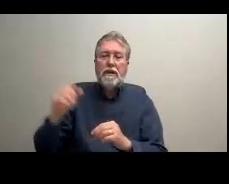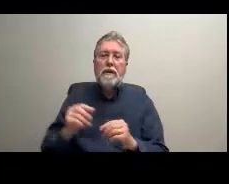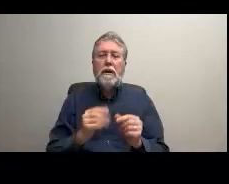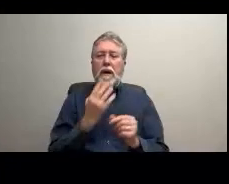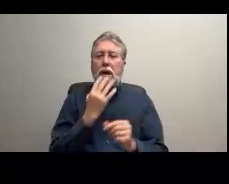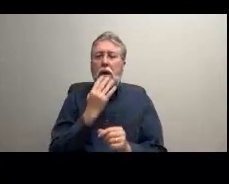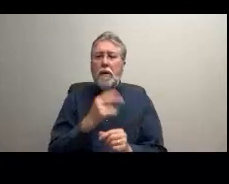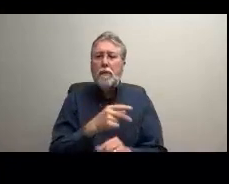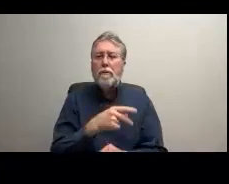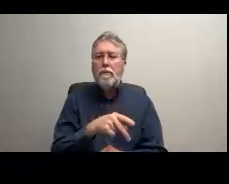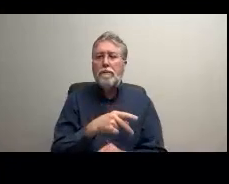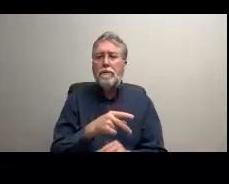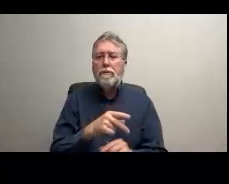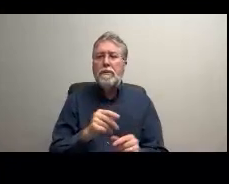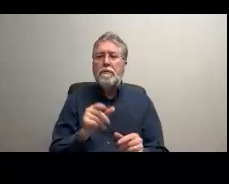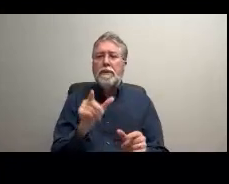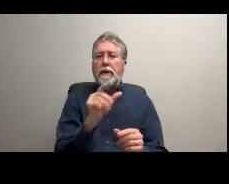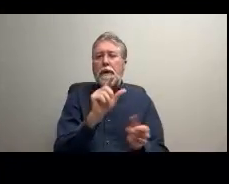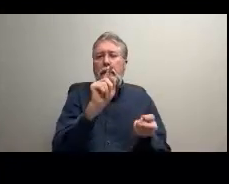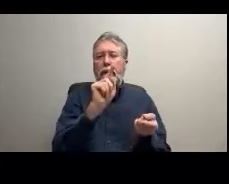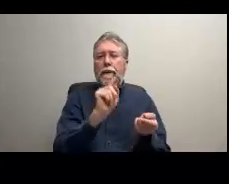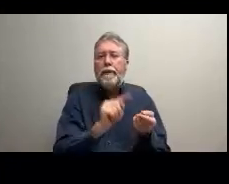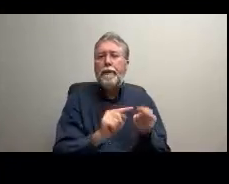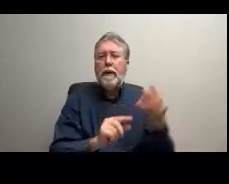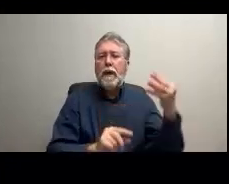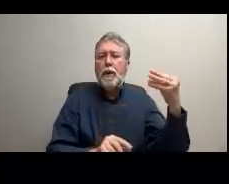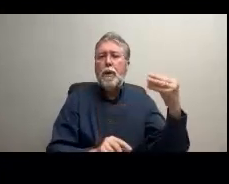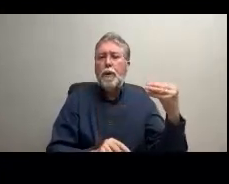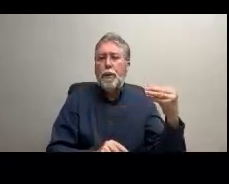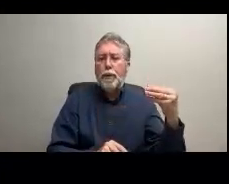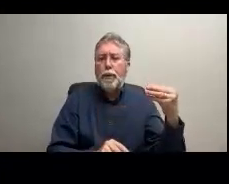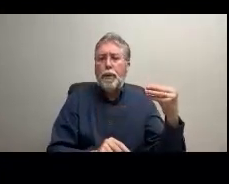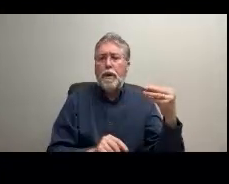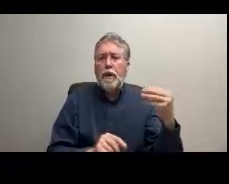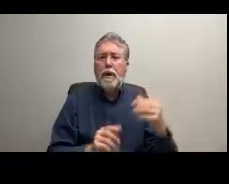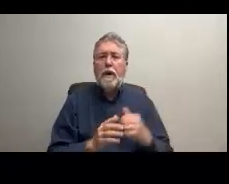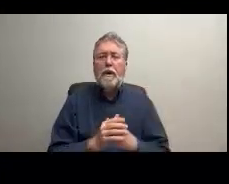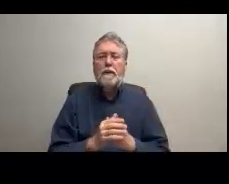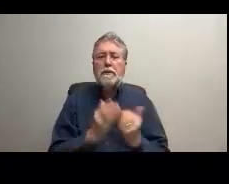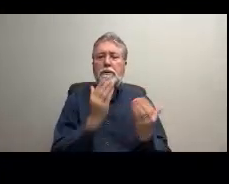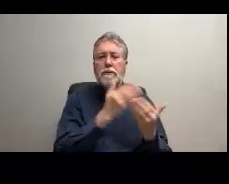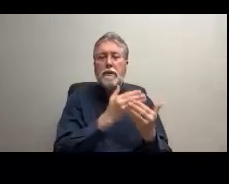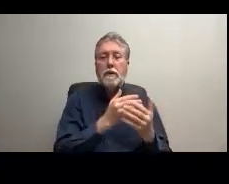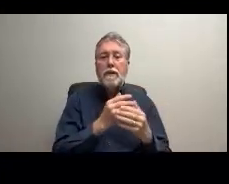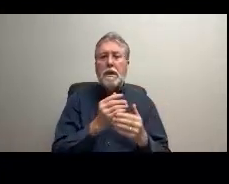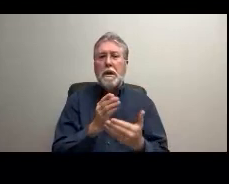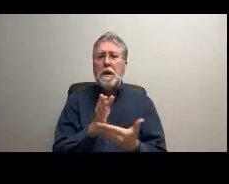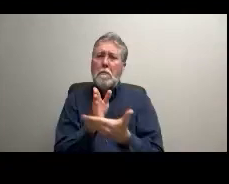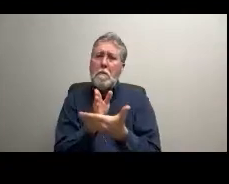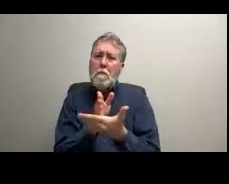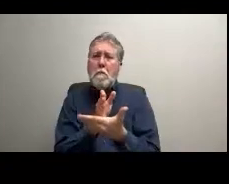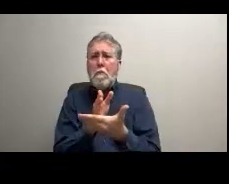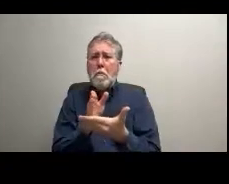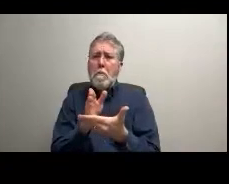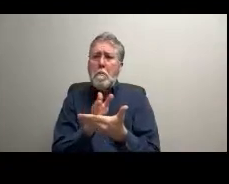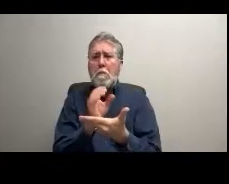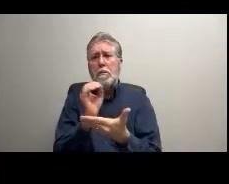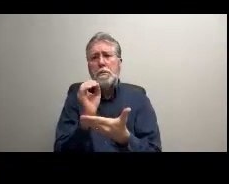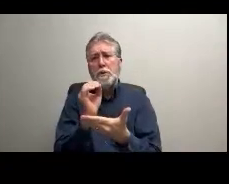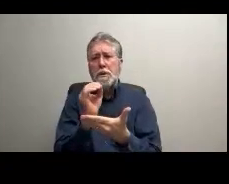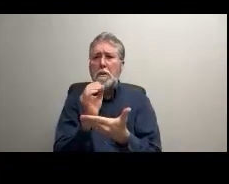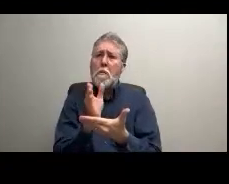Y si echamos un vistazo a esto, podríamos notar que es bastante uniforme alrededor de 0. Pero hay un acontecimiento, aquí